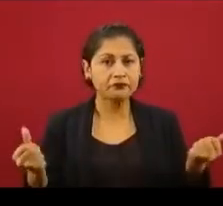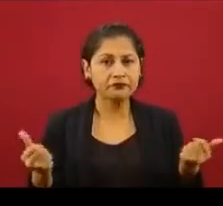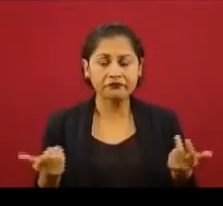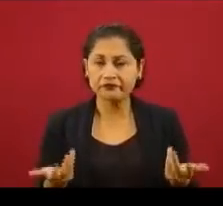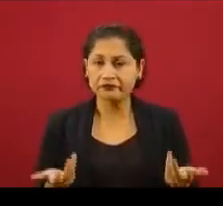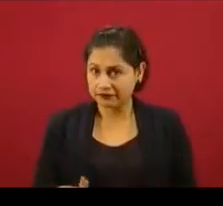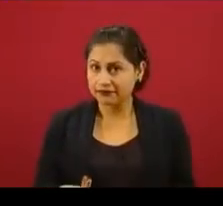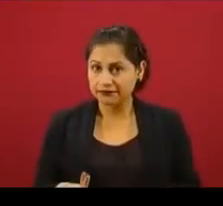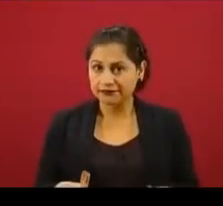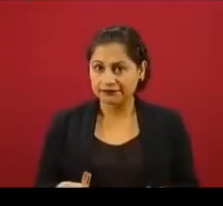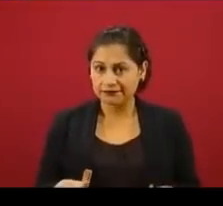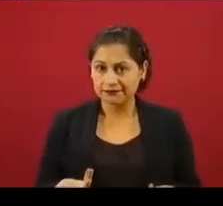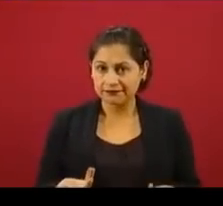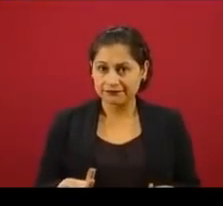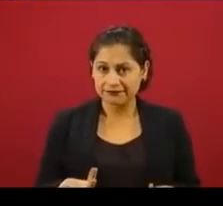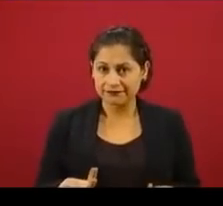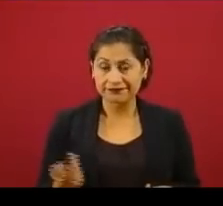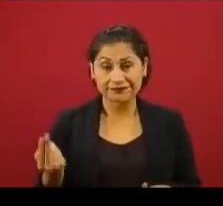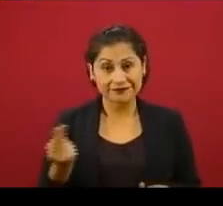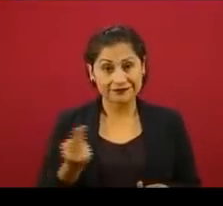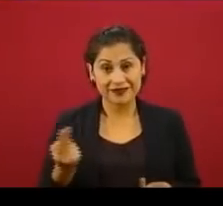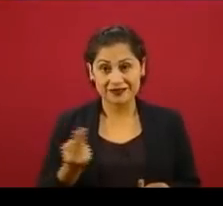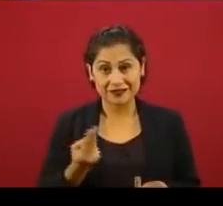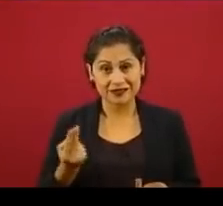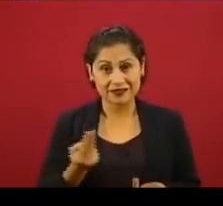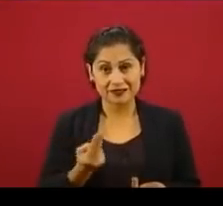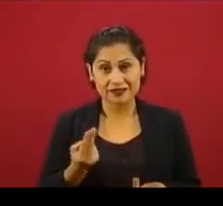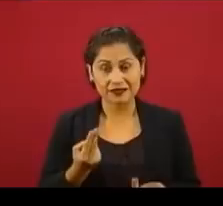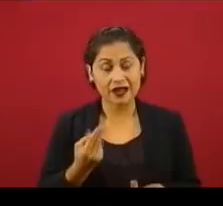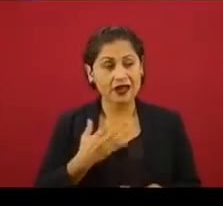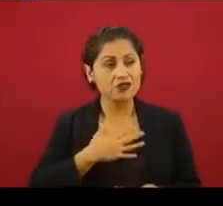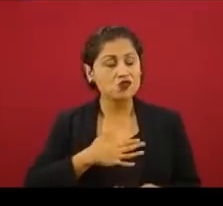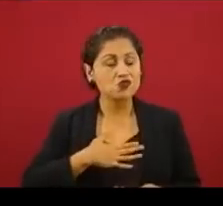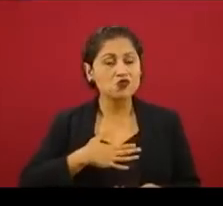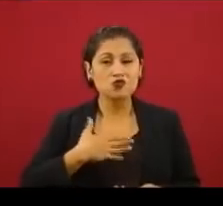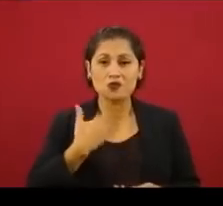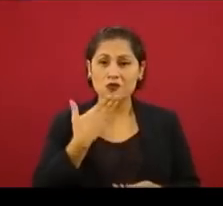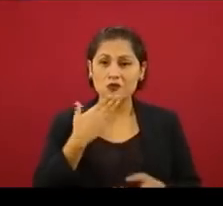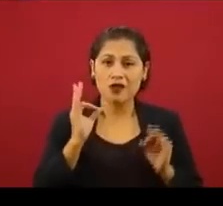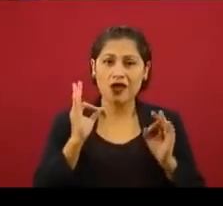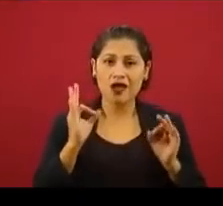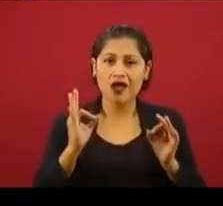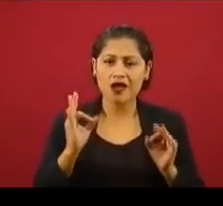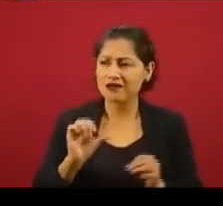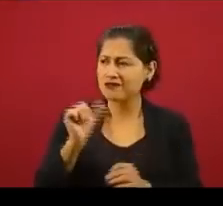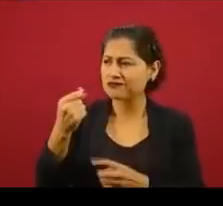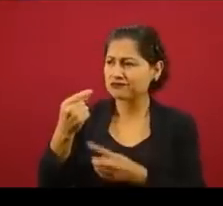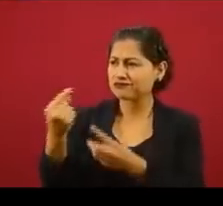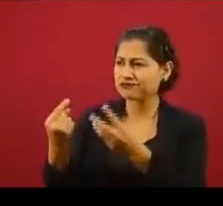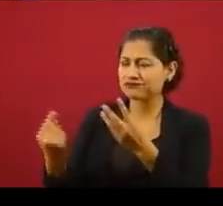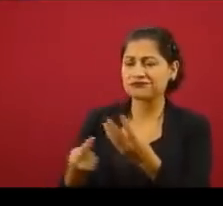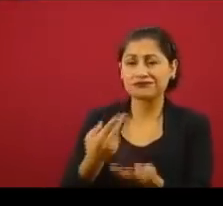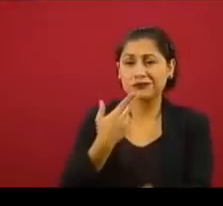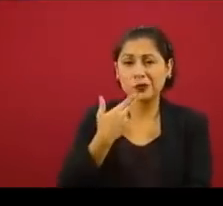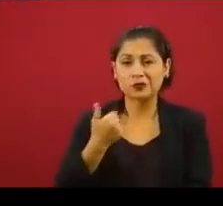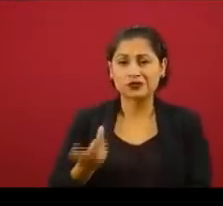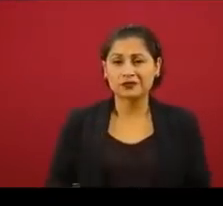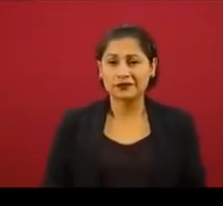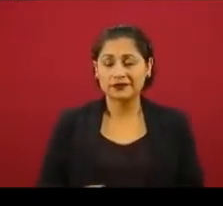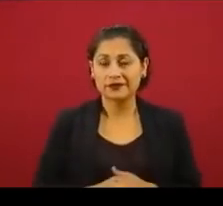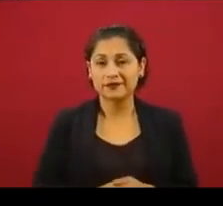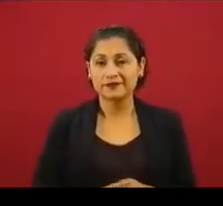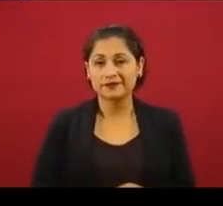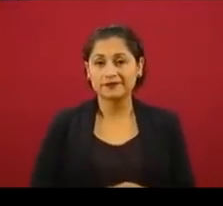corta como para desperdiciarla en cosas que no valen la pena. Entonces, ojalá, porque